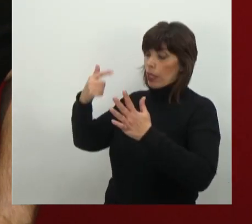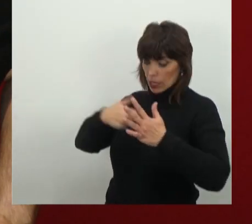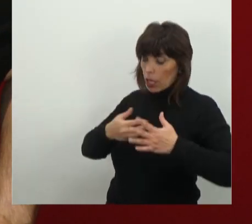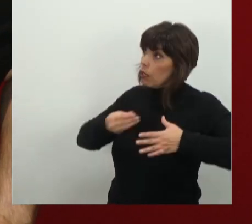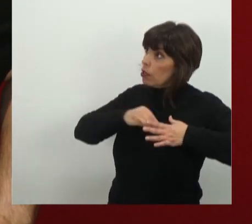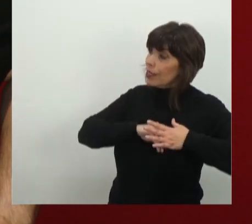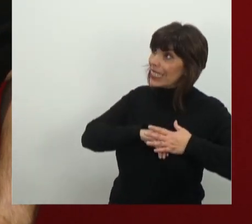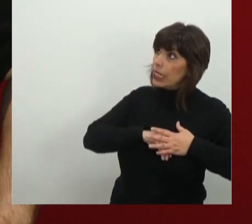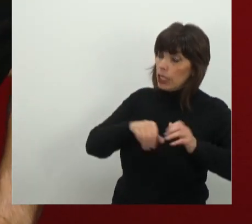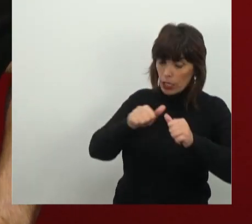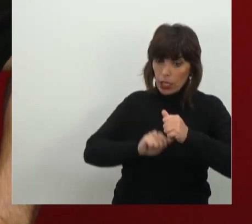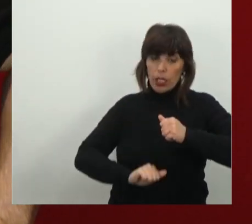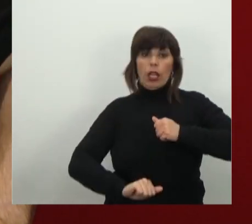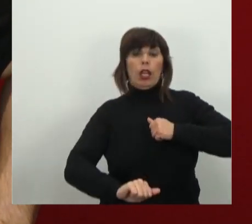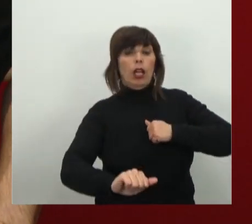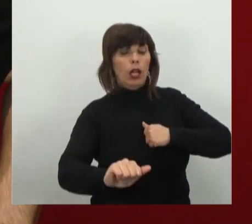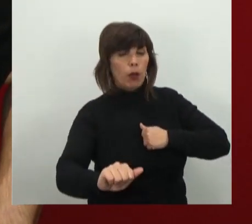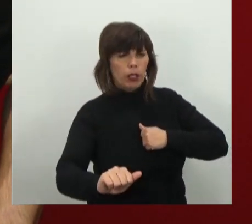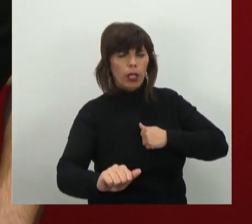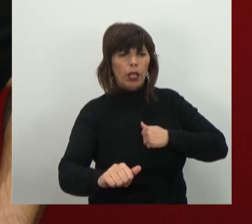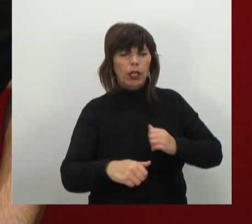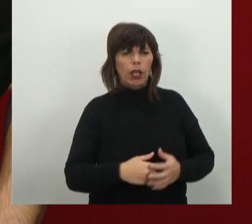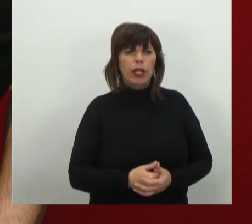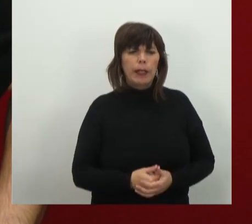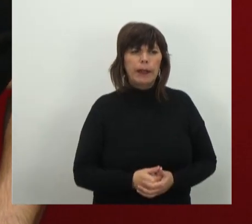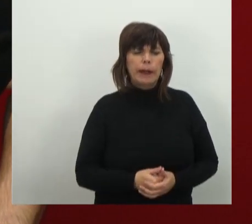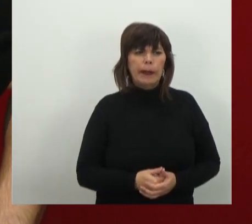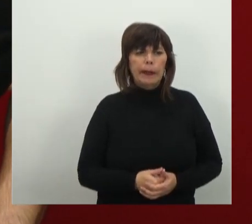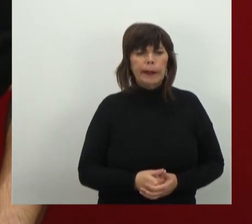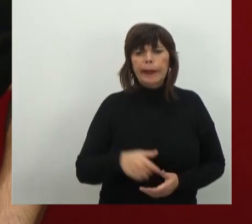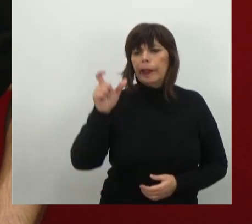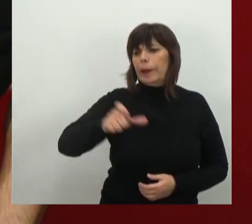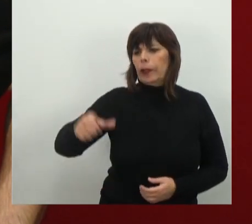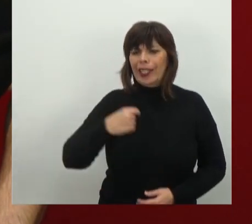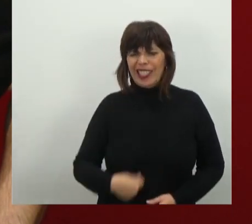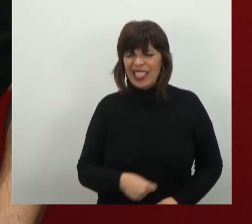había una actitud entre los cristianos que no era sana, y era esta.